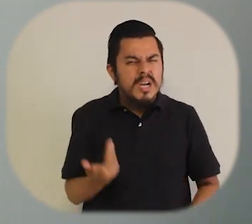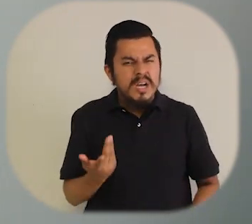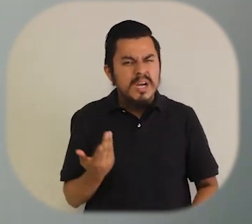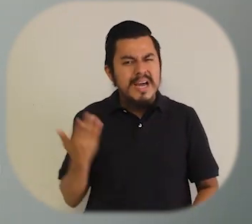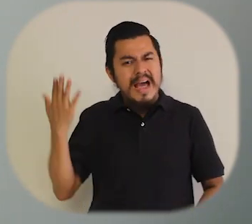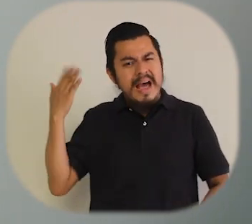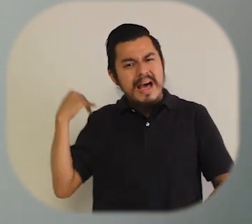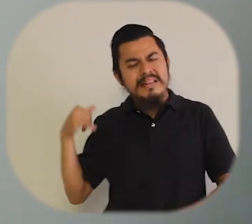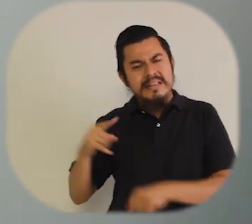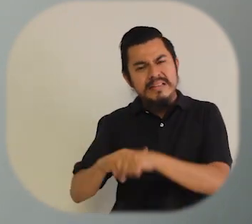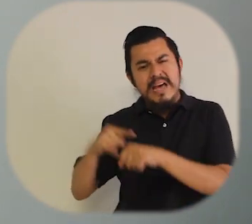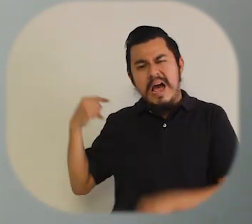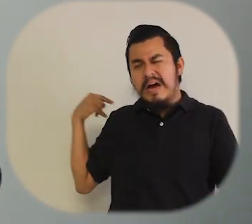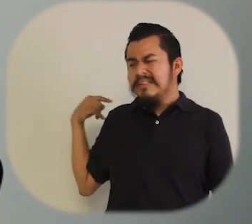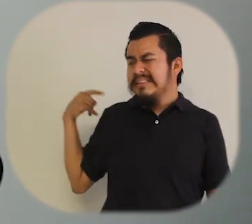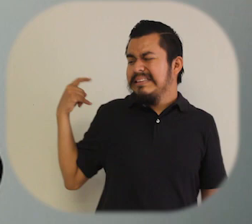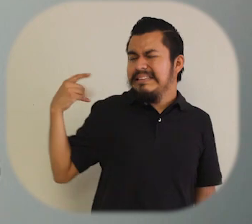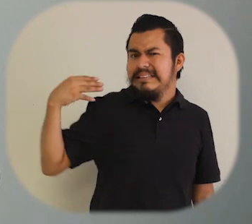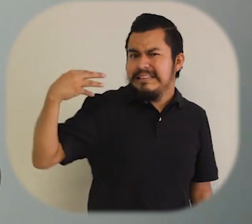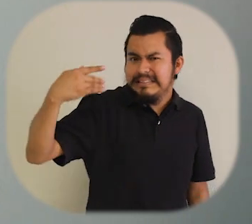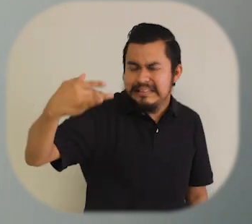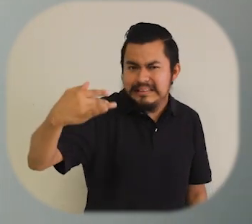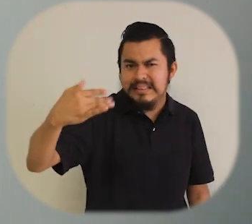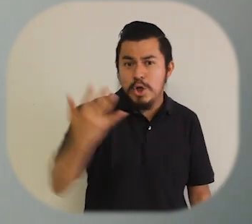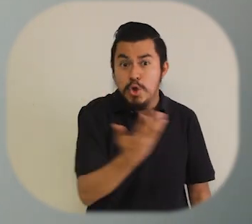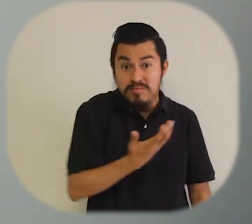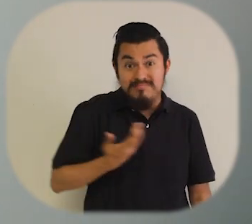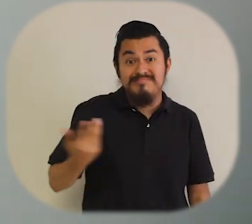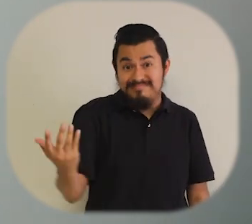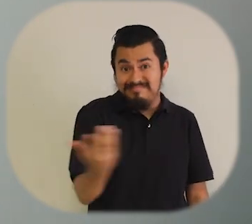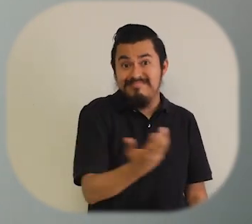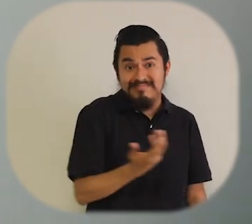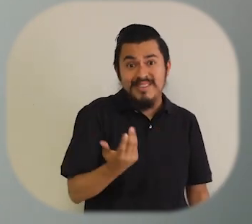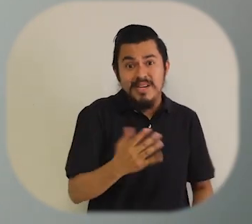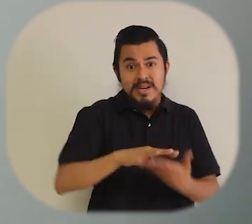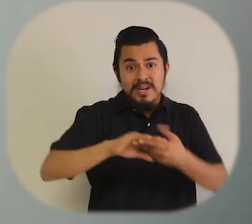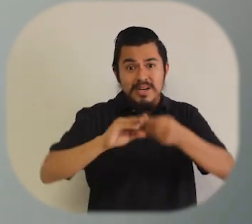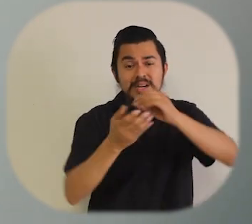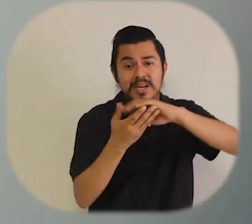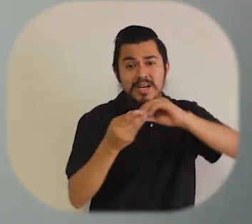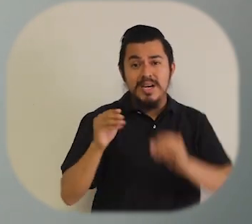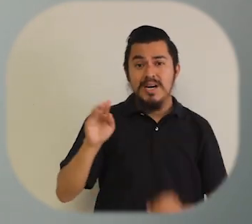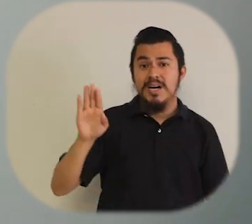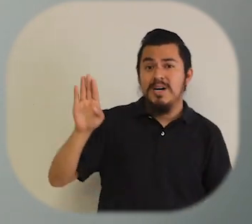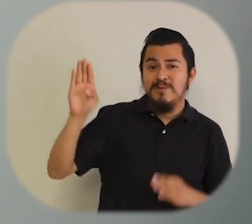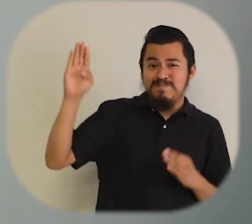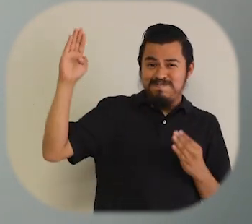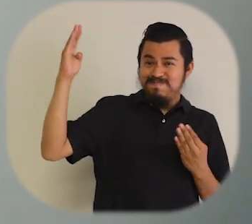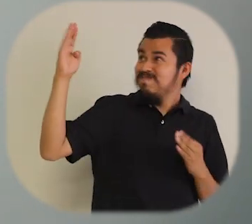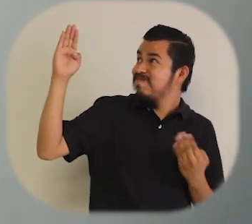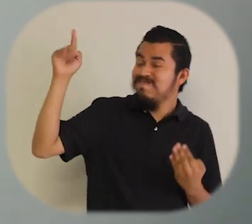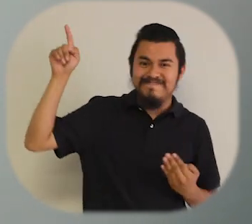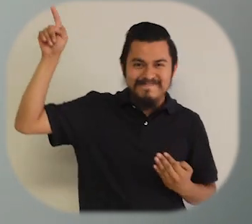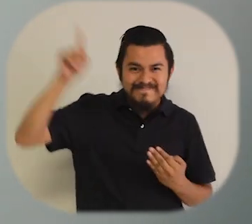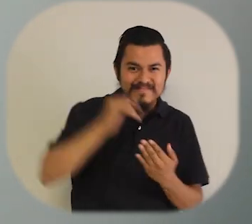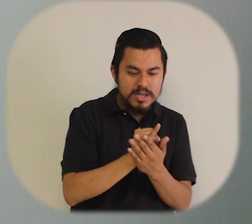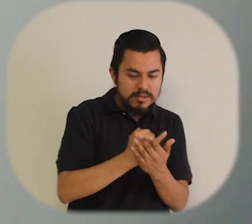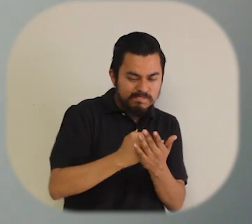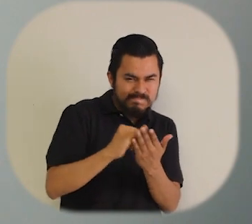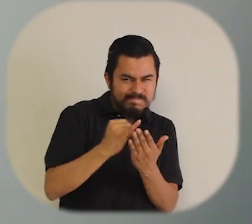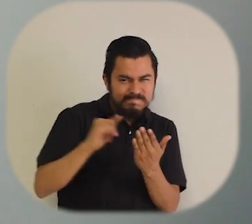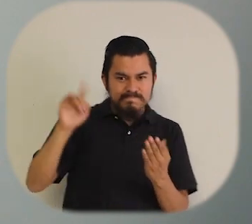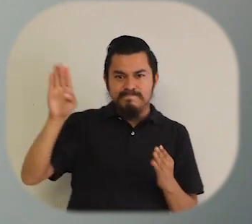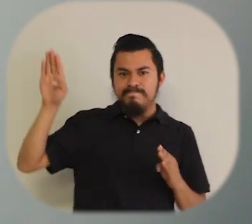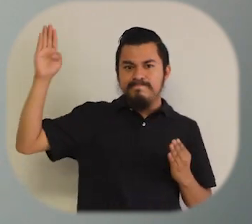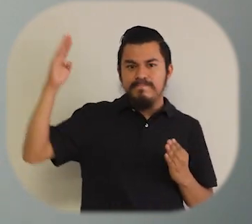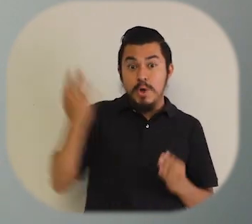nosotros fuimos creados como hijos de Dios. Desde el principio fuimos creados para manifestar al Padre. Desde el principio no podíamos